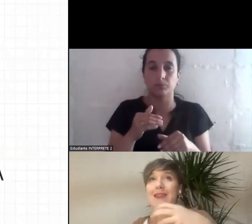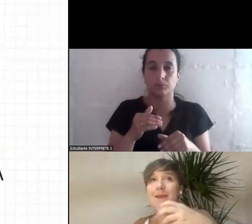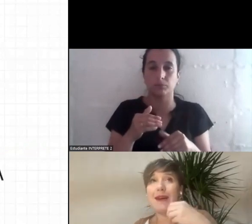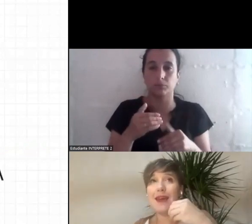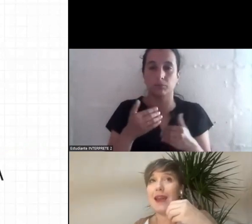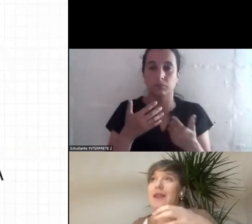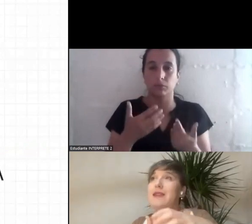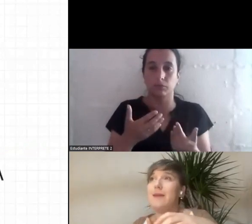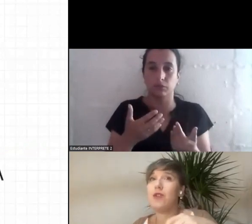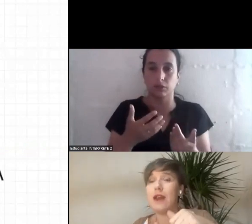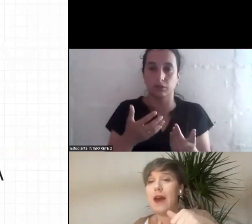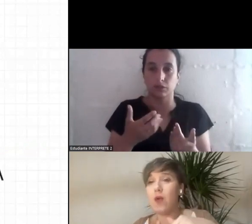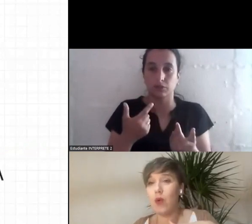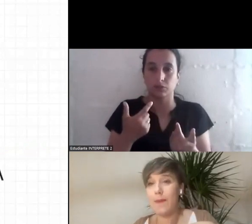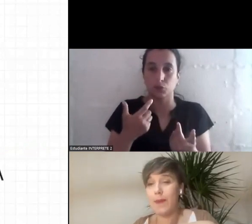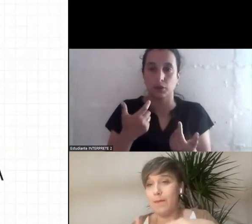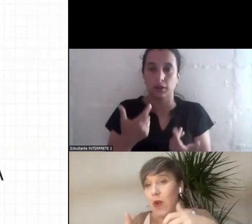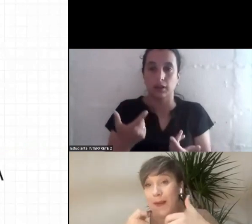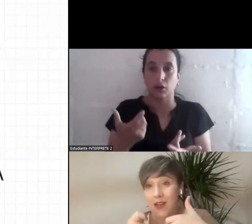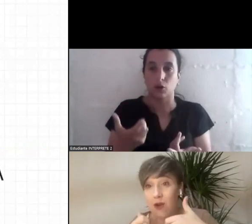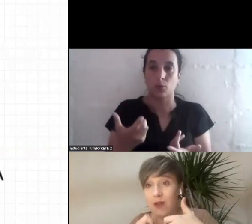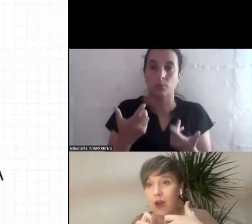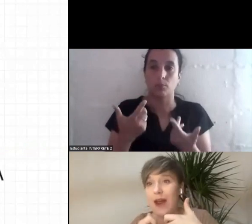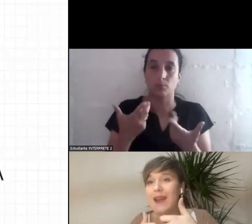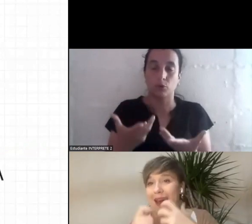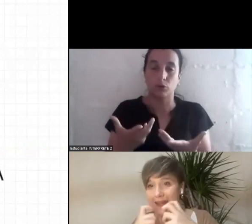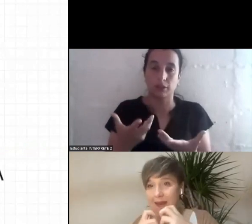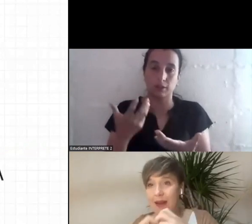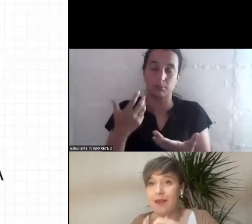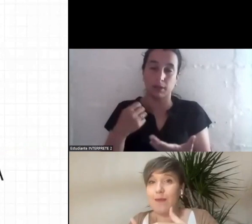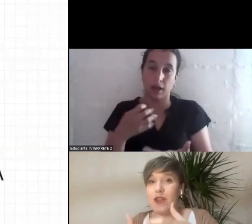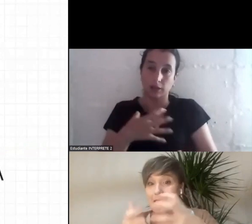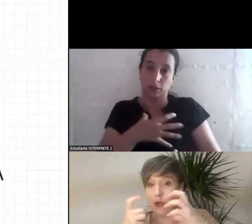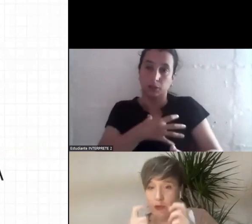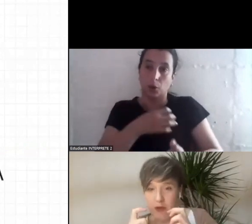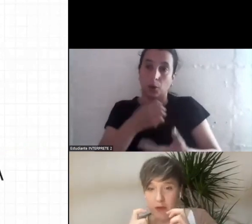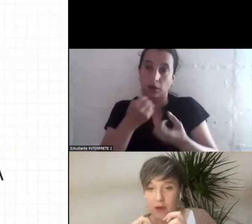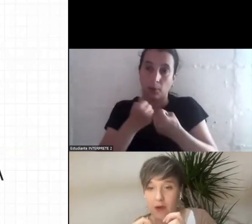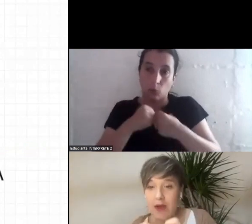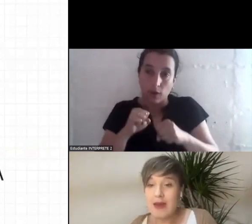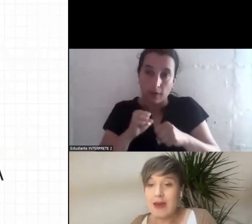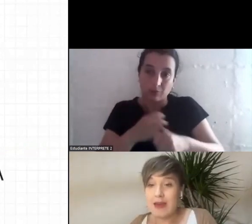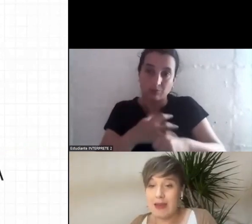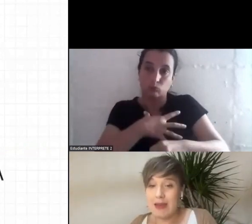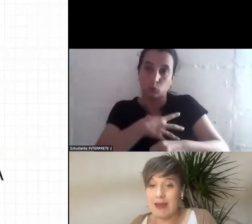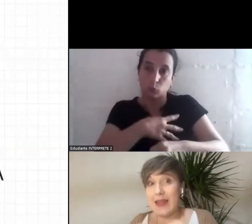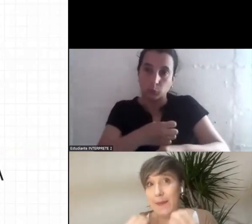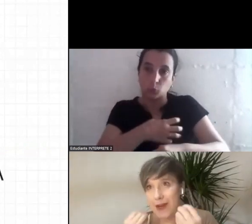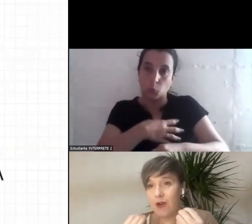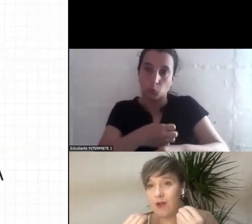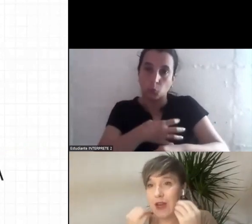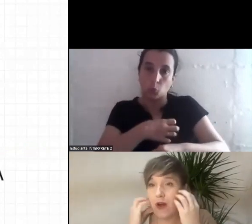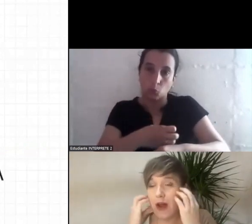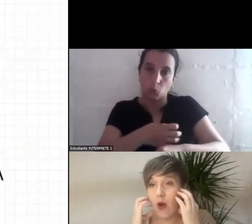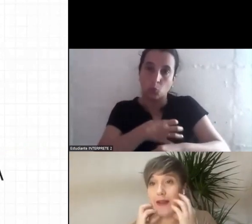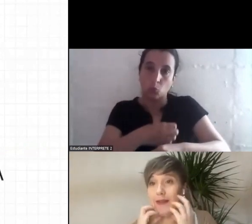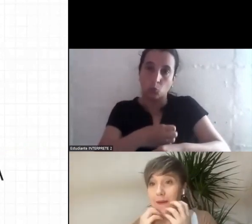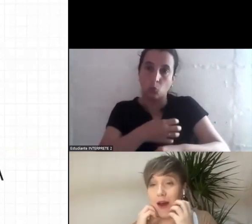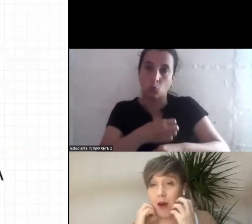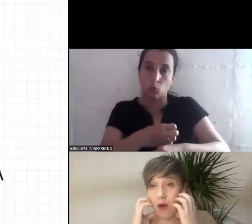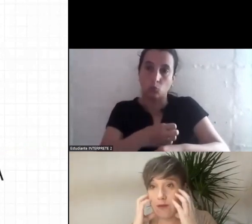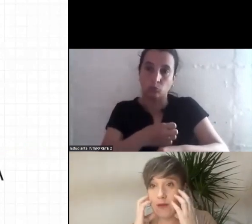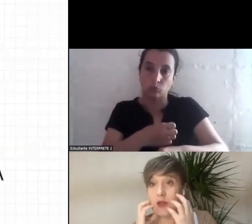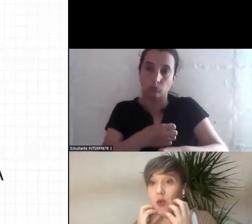extraer la leche materna necesitamos crear una presión intraoral negativa, necesitamos esa succión, ¿no? Y esta presión se logra con